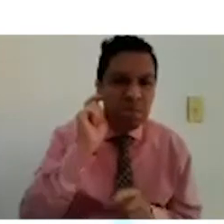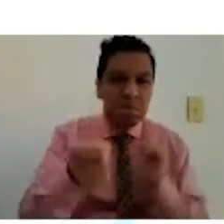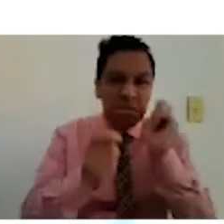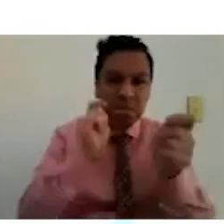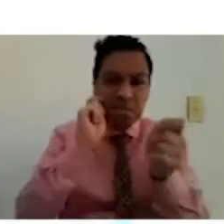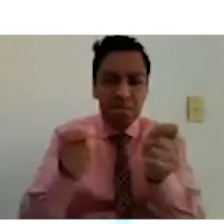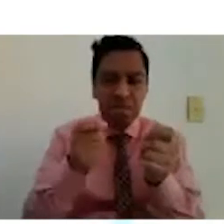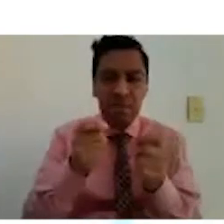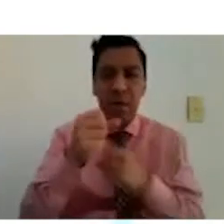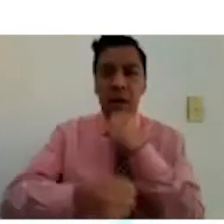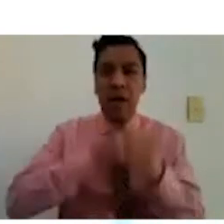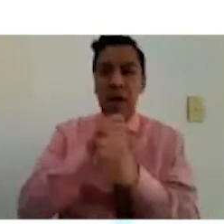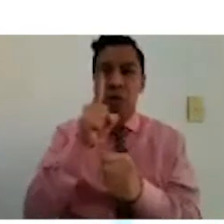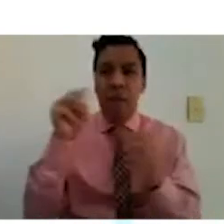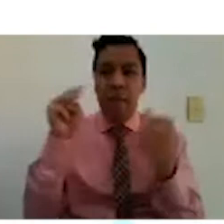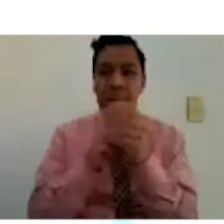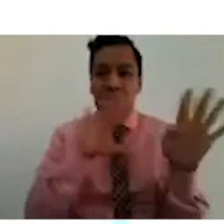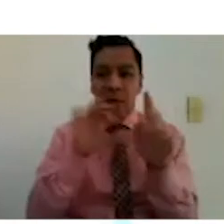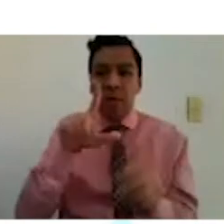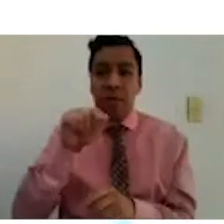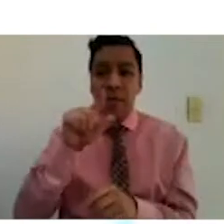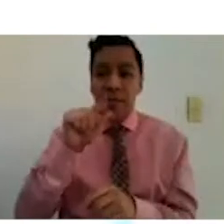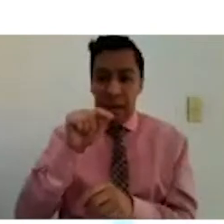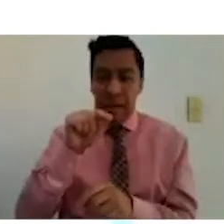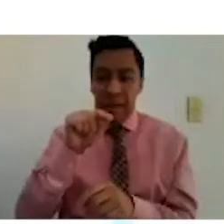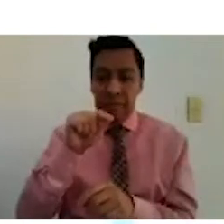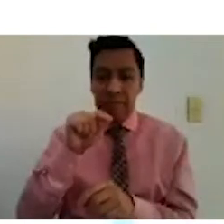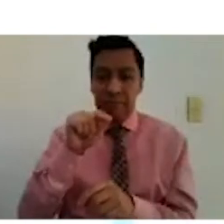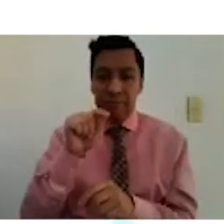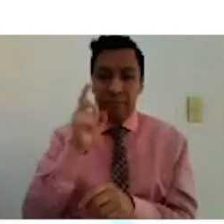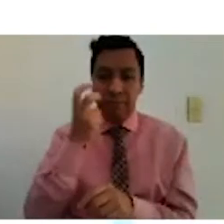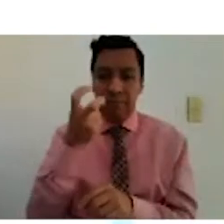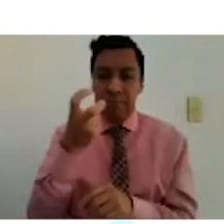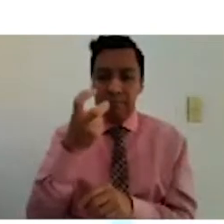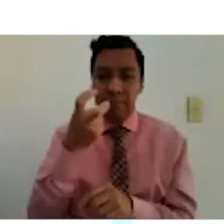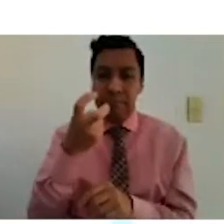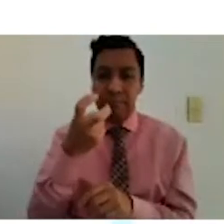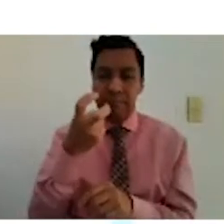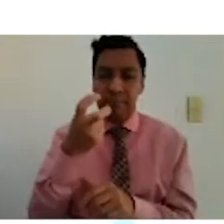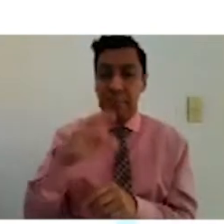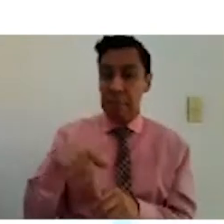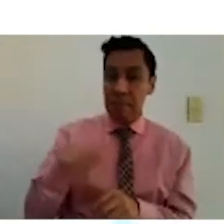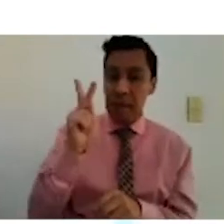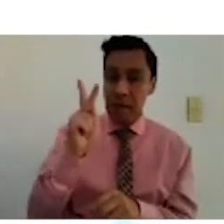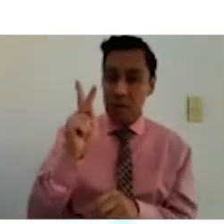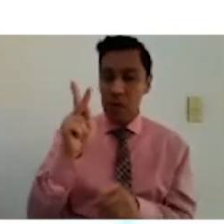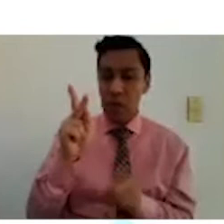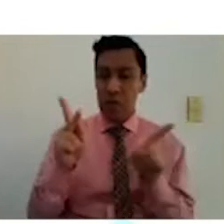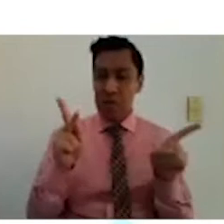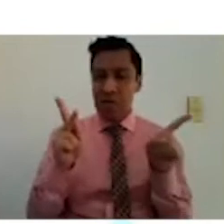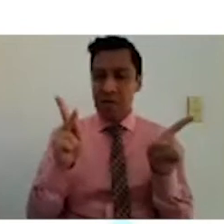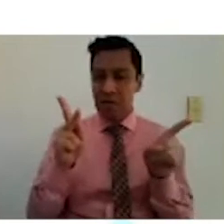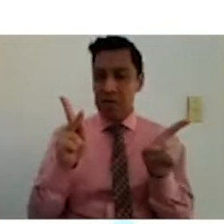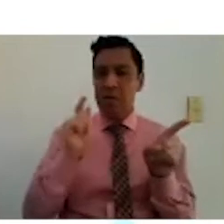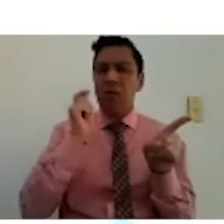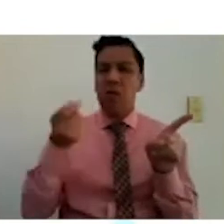de 1970, la de Muerte en Venecia un año después. Sin embargo, en este film se trata de la presencia